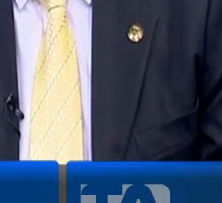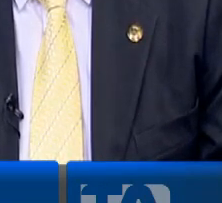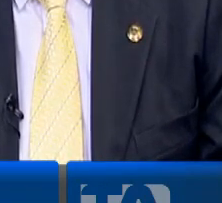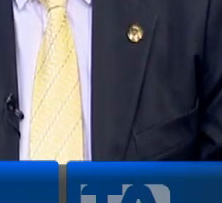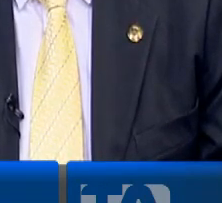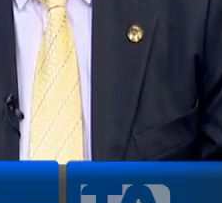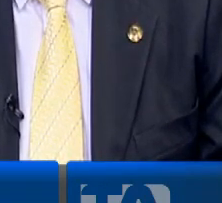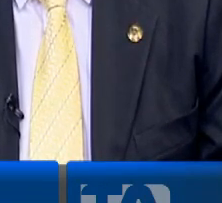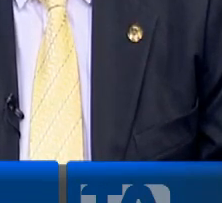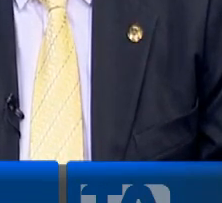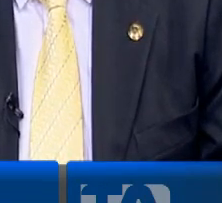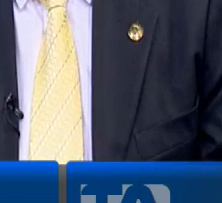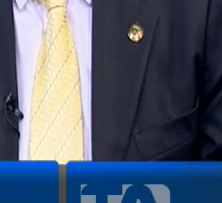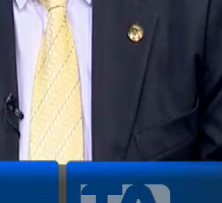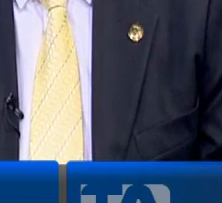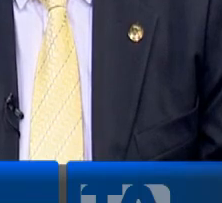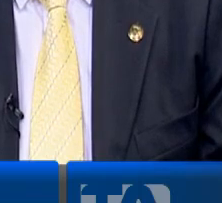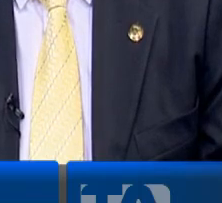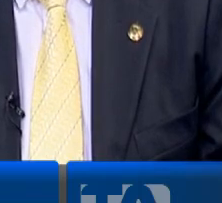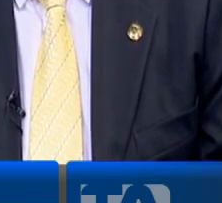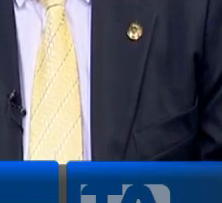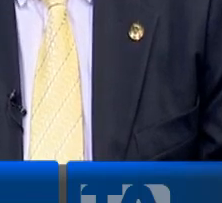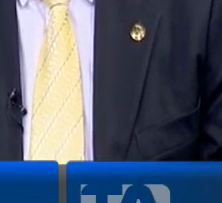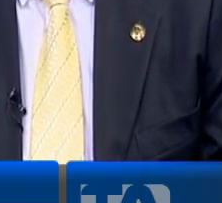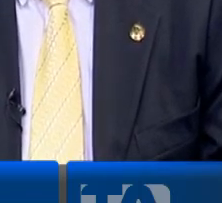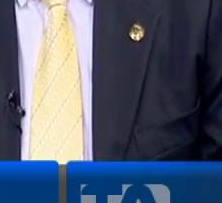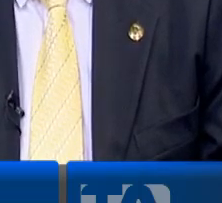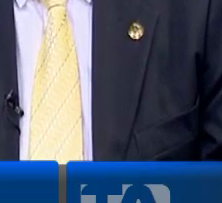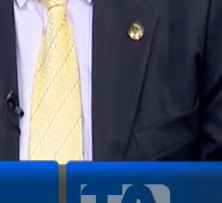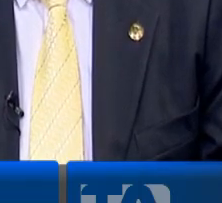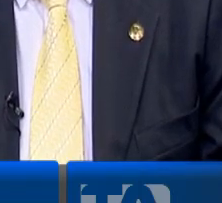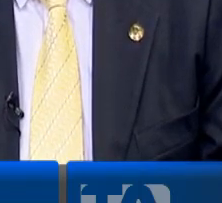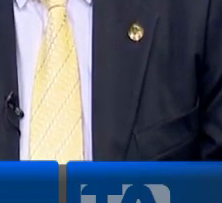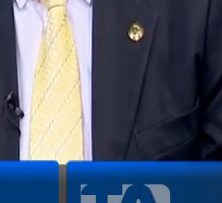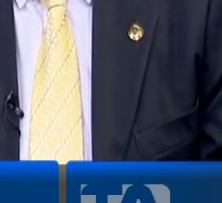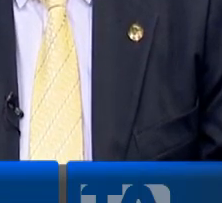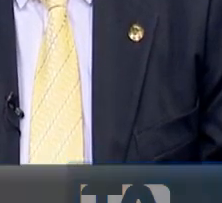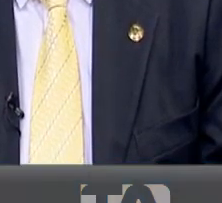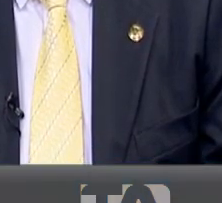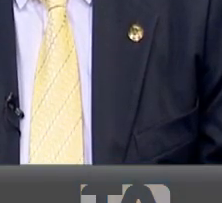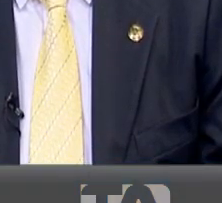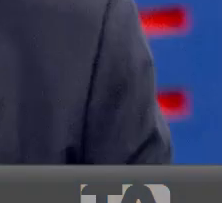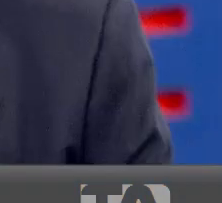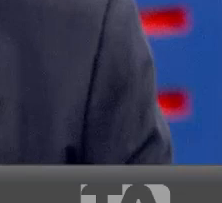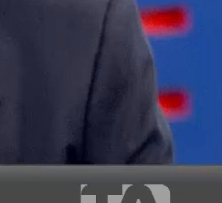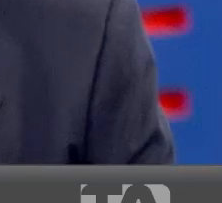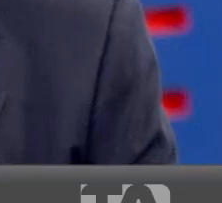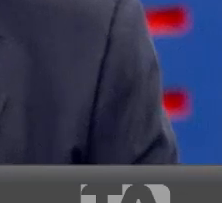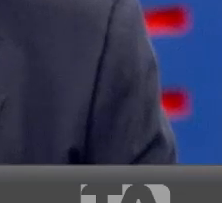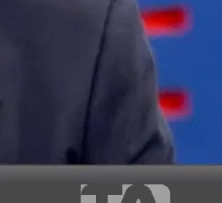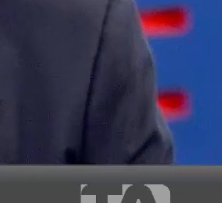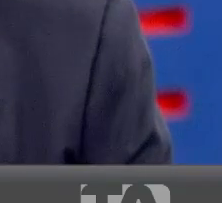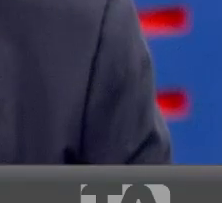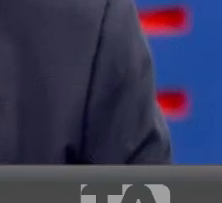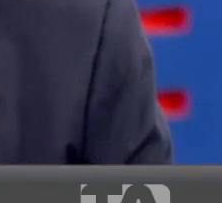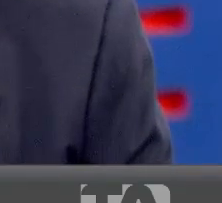los autores intelectuales, la motivación de este asesinato. Un dato quiero quiero explicar en este, que lo hacía